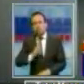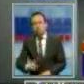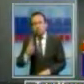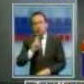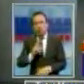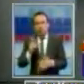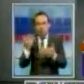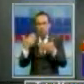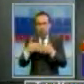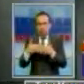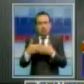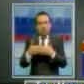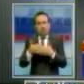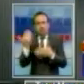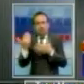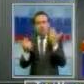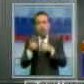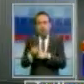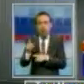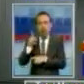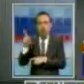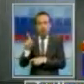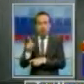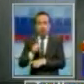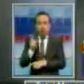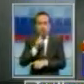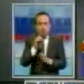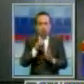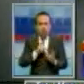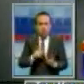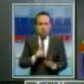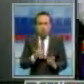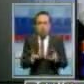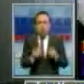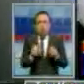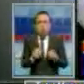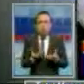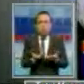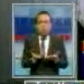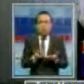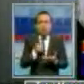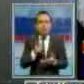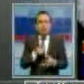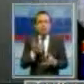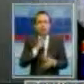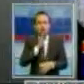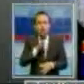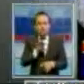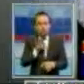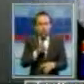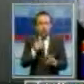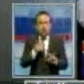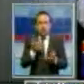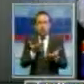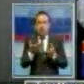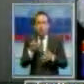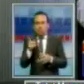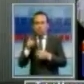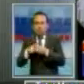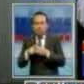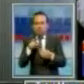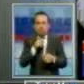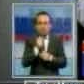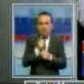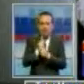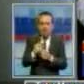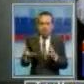mañana te encuentras en que las otras dos opciones no están en esa parada. Tú tratas de trabajar con los dos a ver si te enganchan. Y